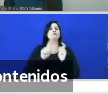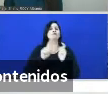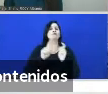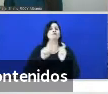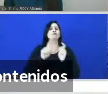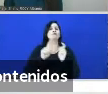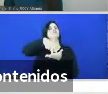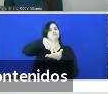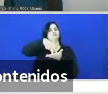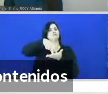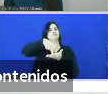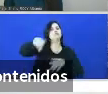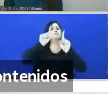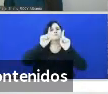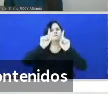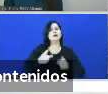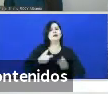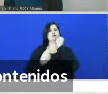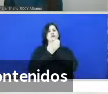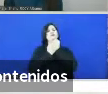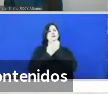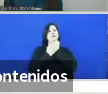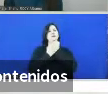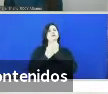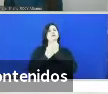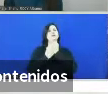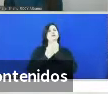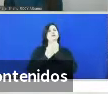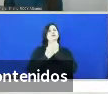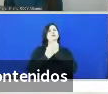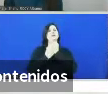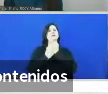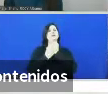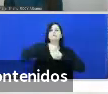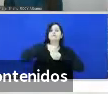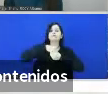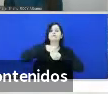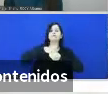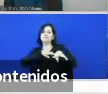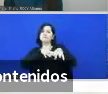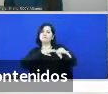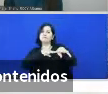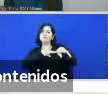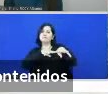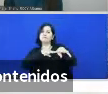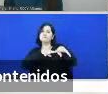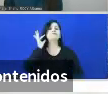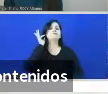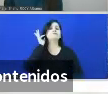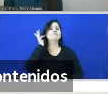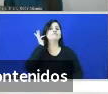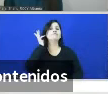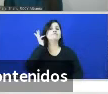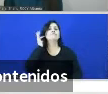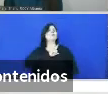que ver esto con el movimiento de mujeres? Pues muchísimo, porque es el movimiento de mujeres el que ha